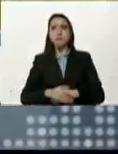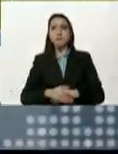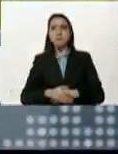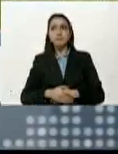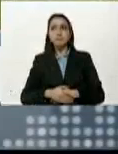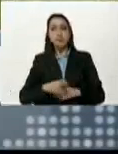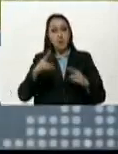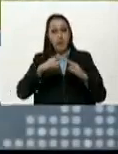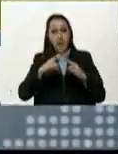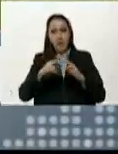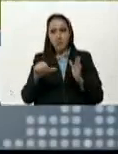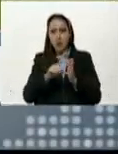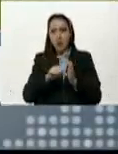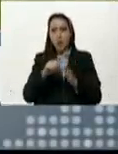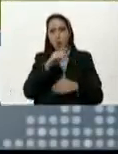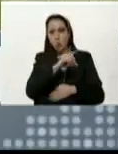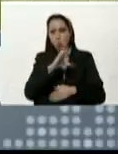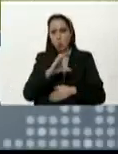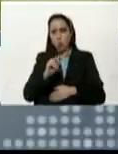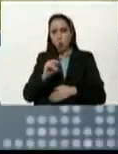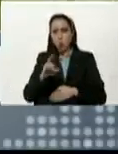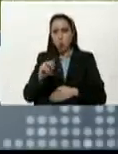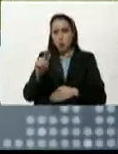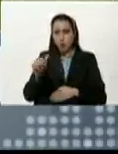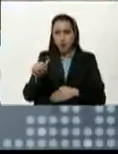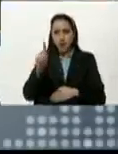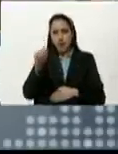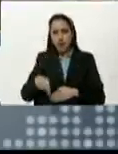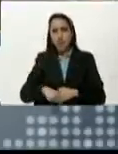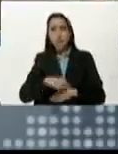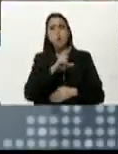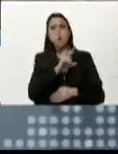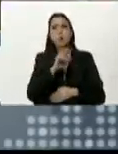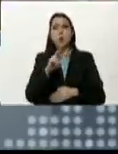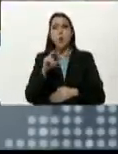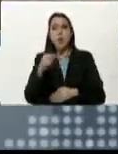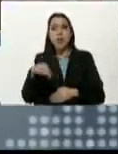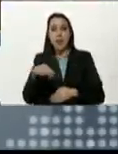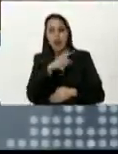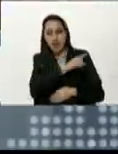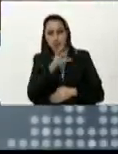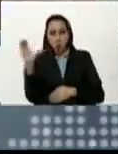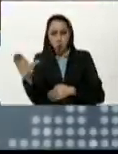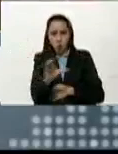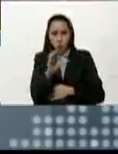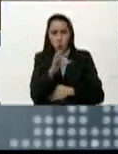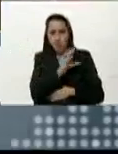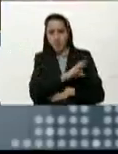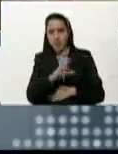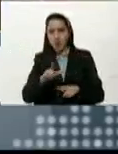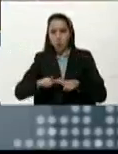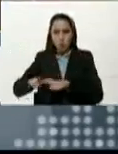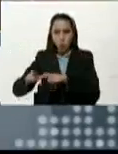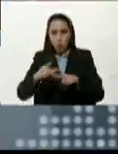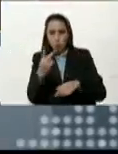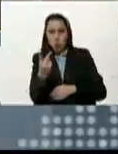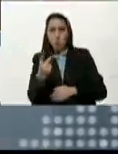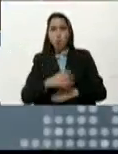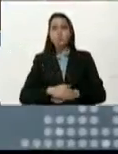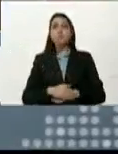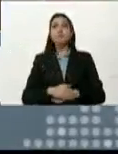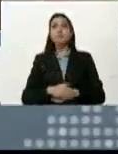del táchira y cúcuta y de ureña con cúcuta hemos abierto la frontera